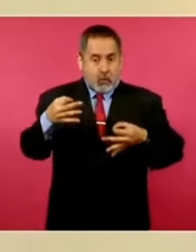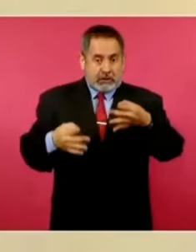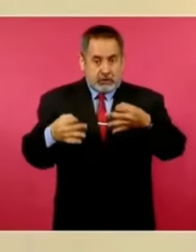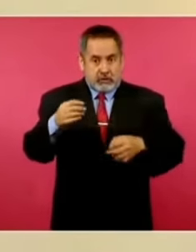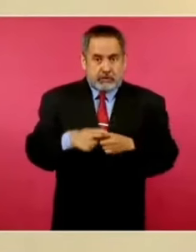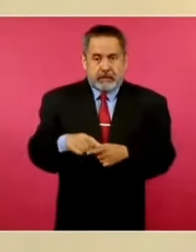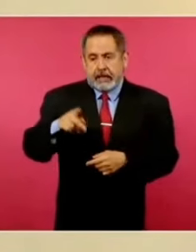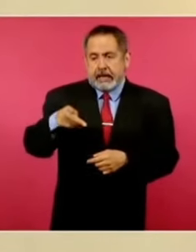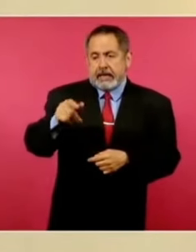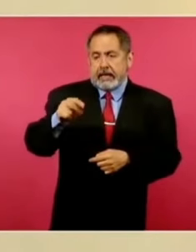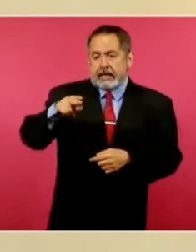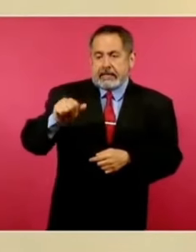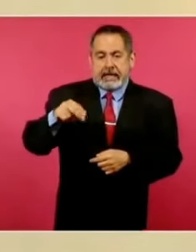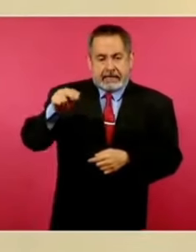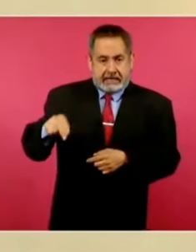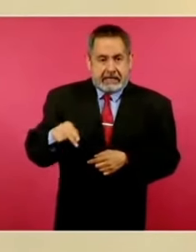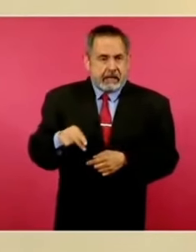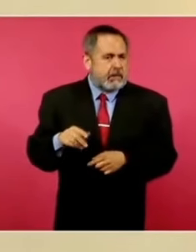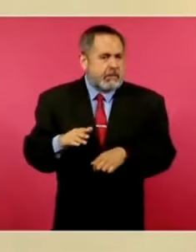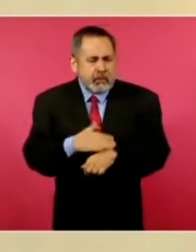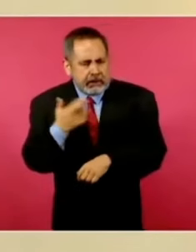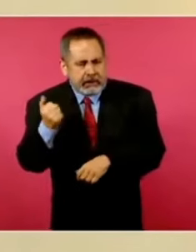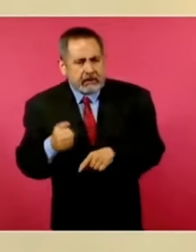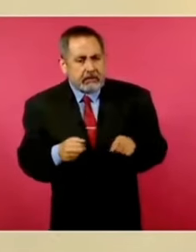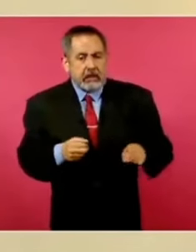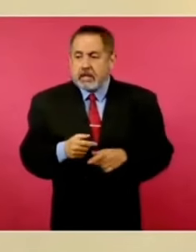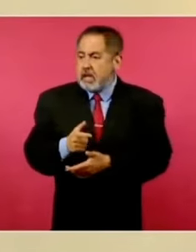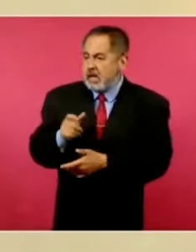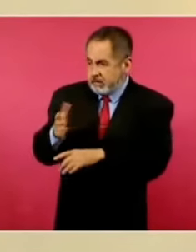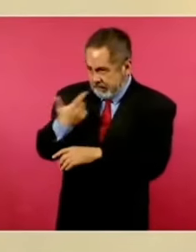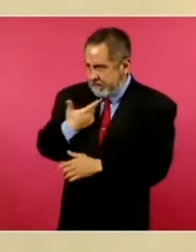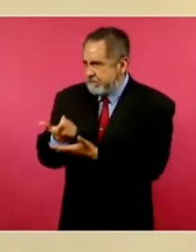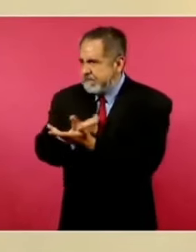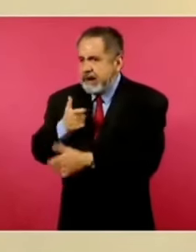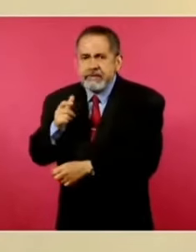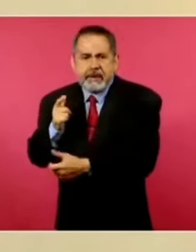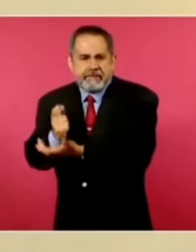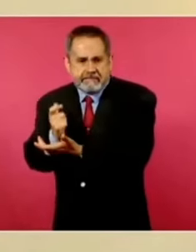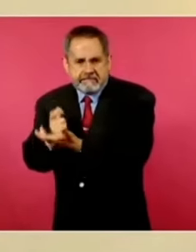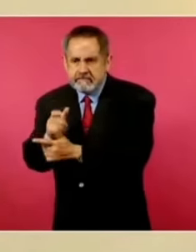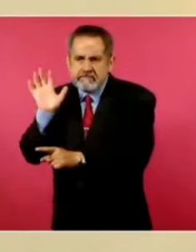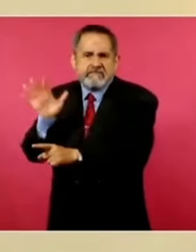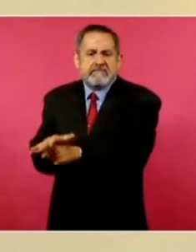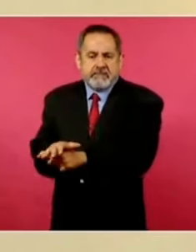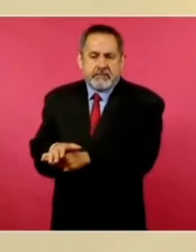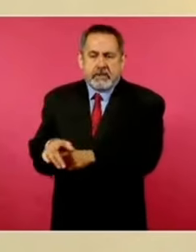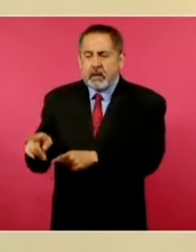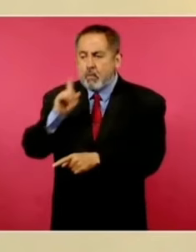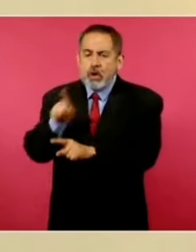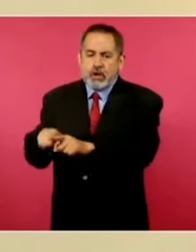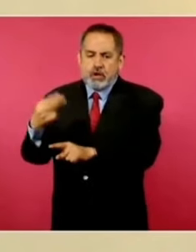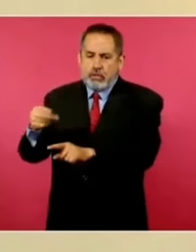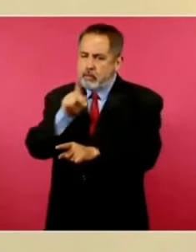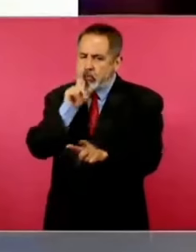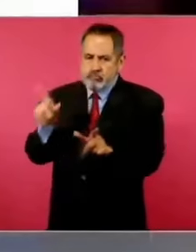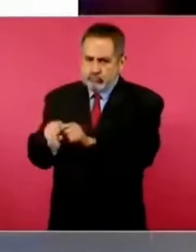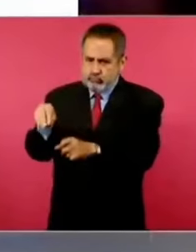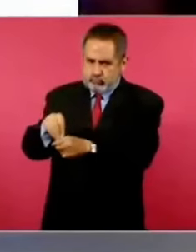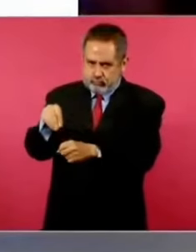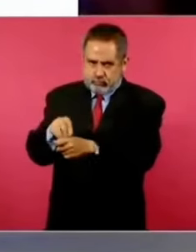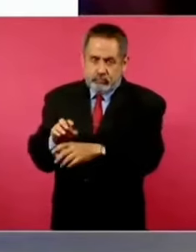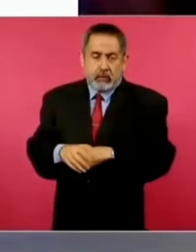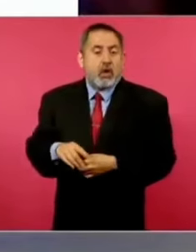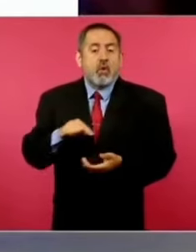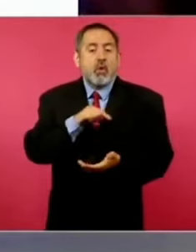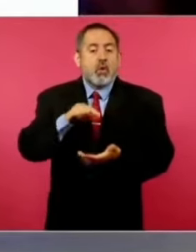en ella fue vinculado a proceso por el delito de extorsión en agrav de una mujer de identidad reservada hechos ocurridos